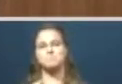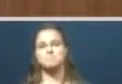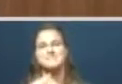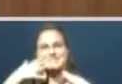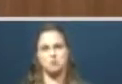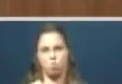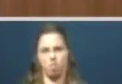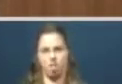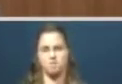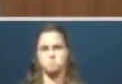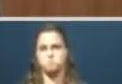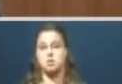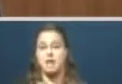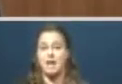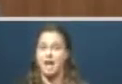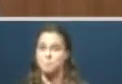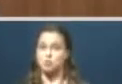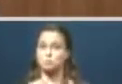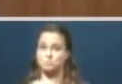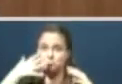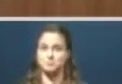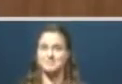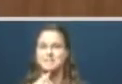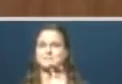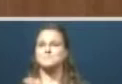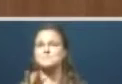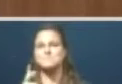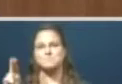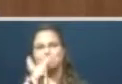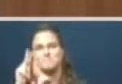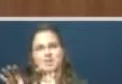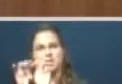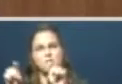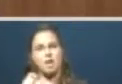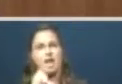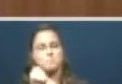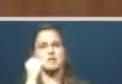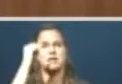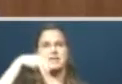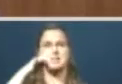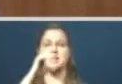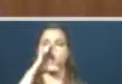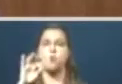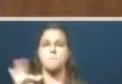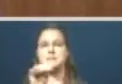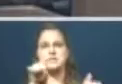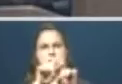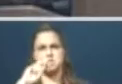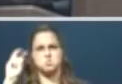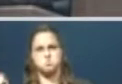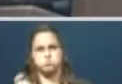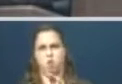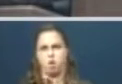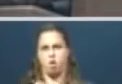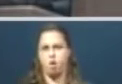en este último ámbito se está impulsando la creación de un 'cluster' nacional que cuenta con el respaldo de inteco y con varias empresas más avanzadas